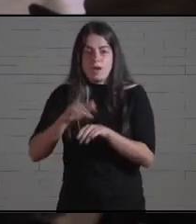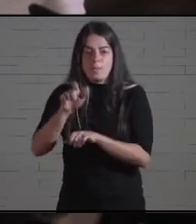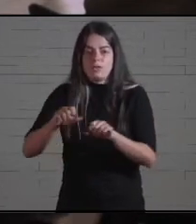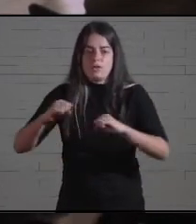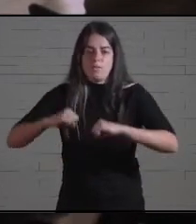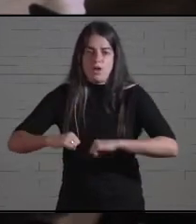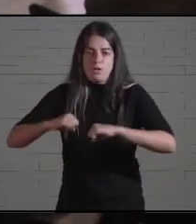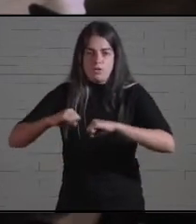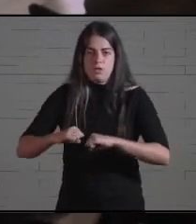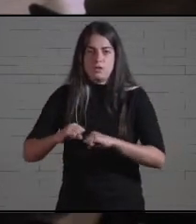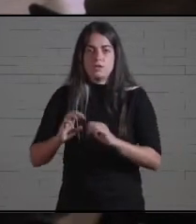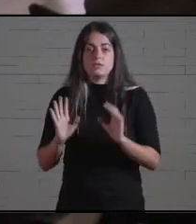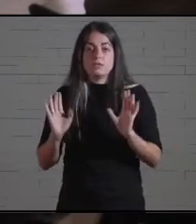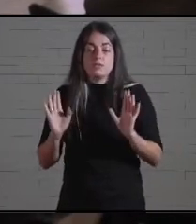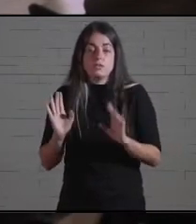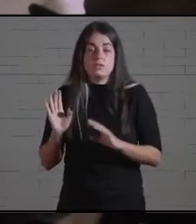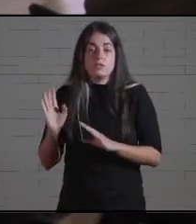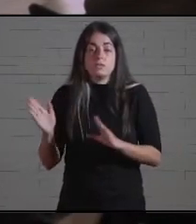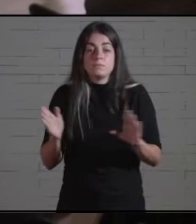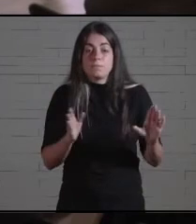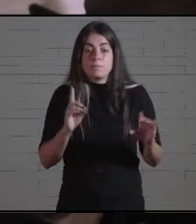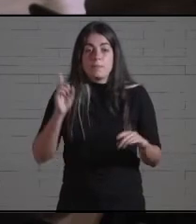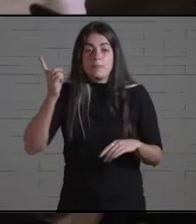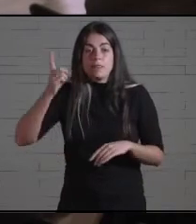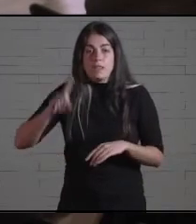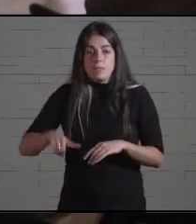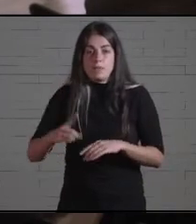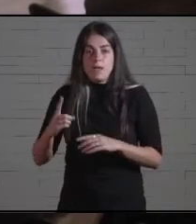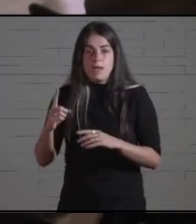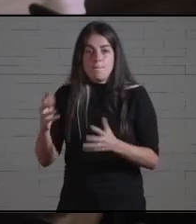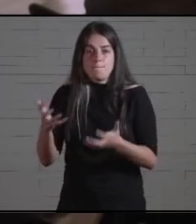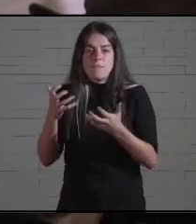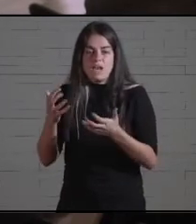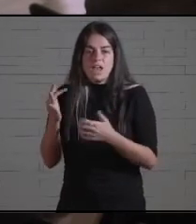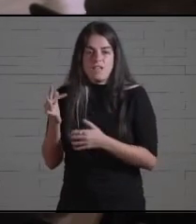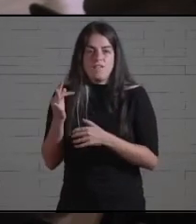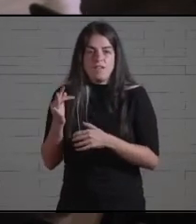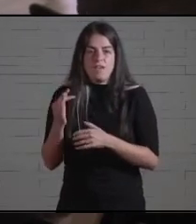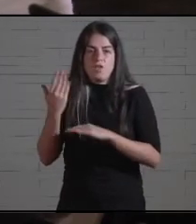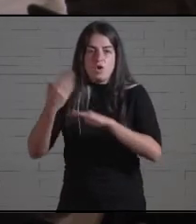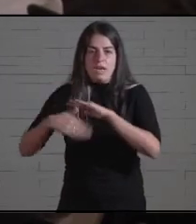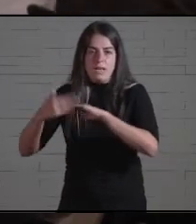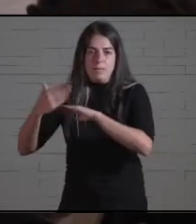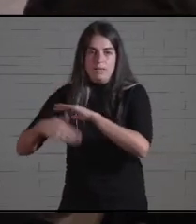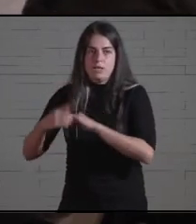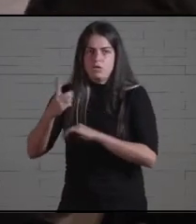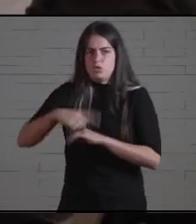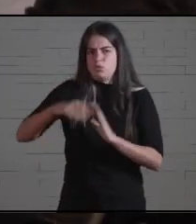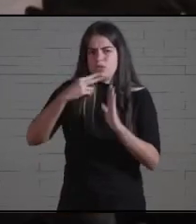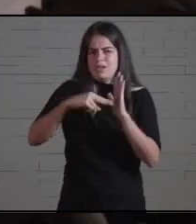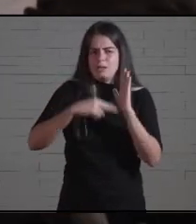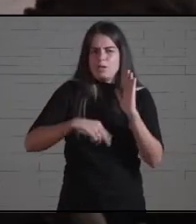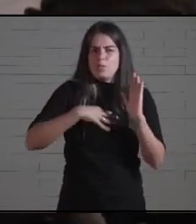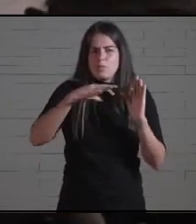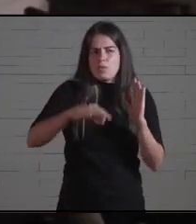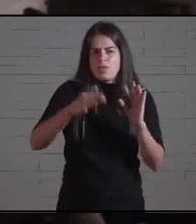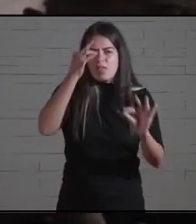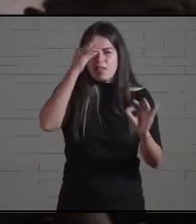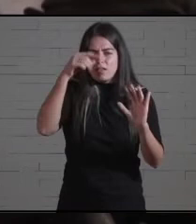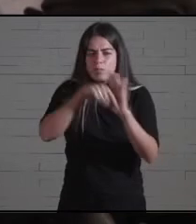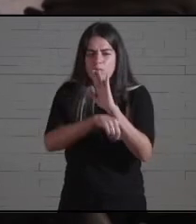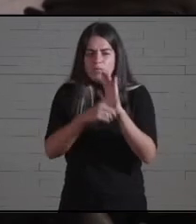Y mientras tanto, incluso limitemos los beneficios. Eso lo podéis leer, hemos detallado mucho cómo nos